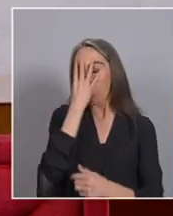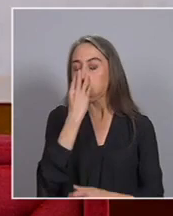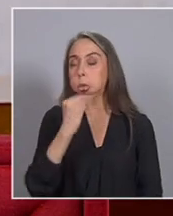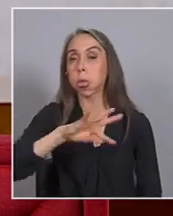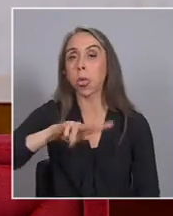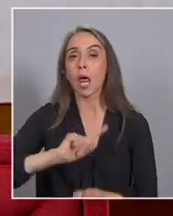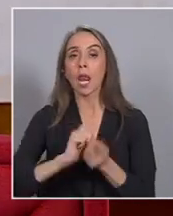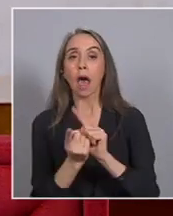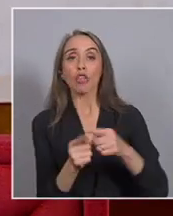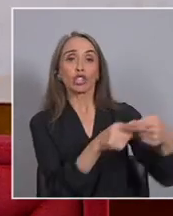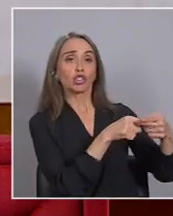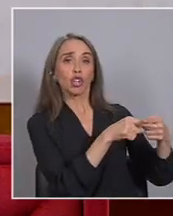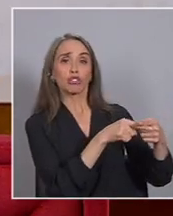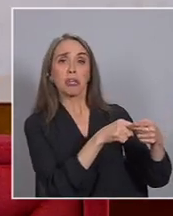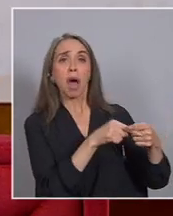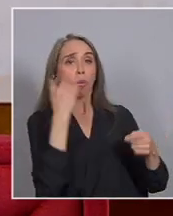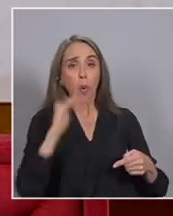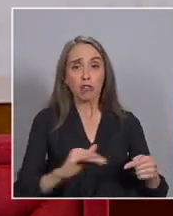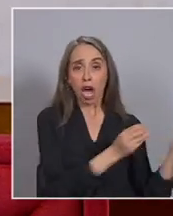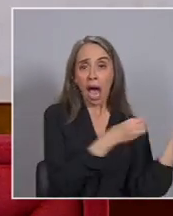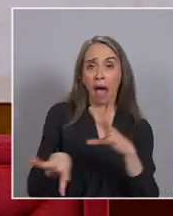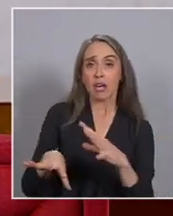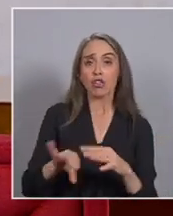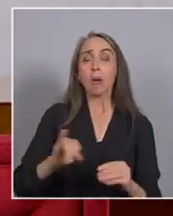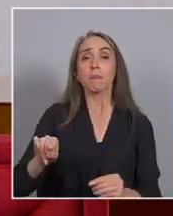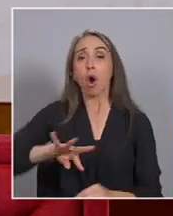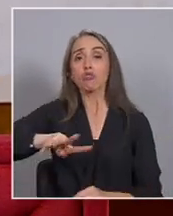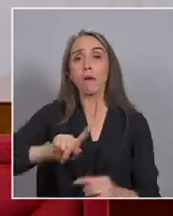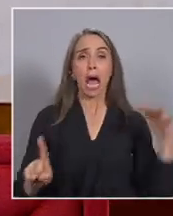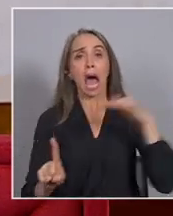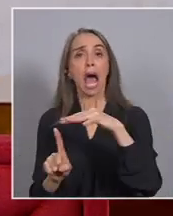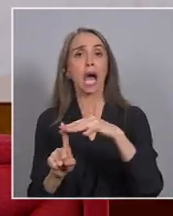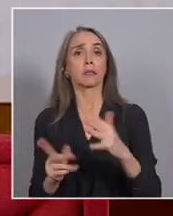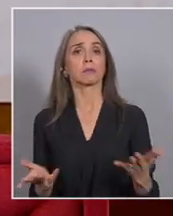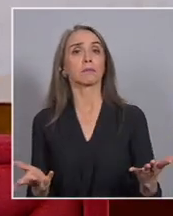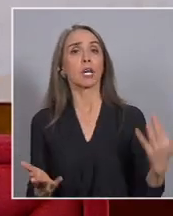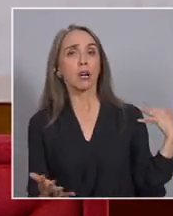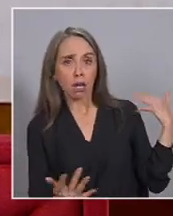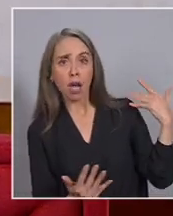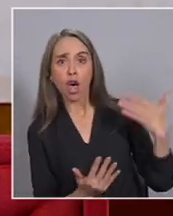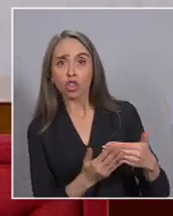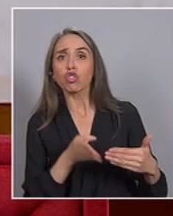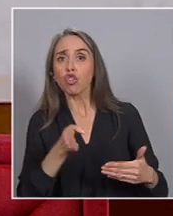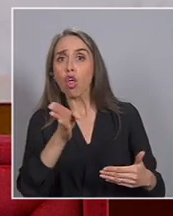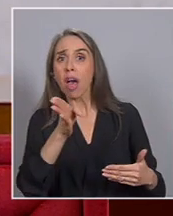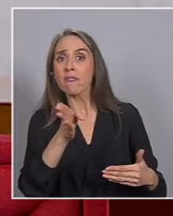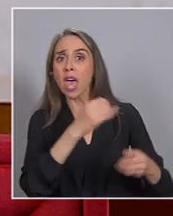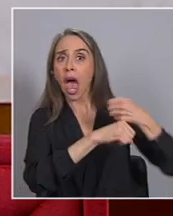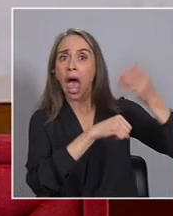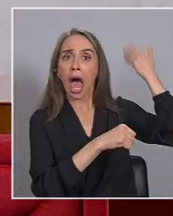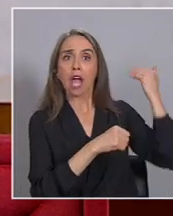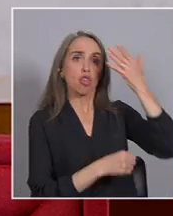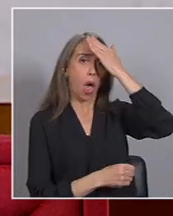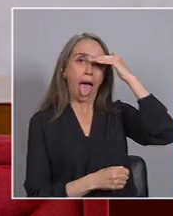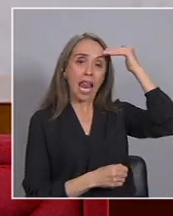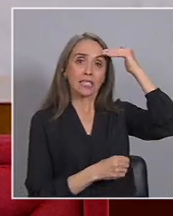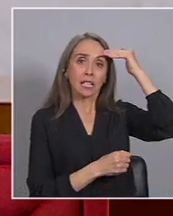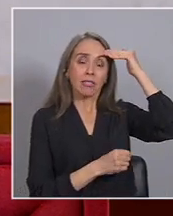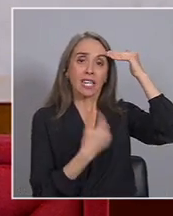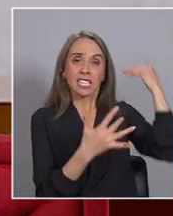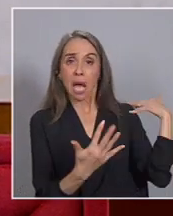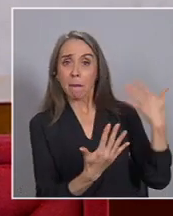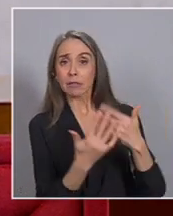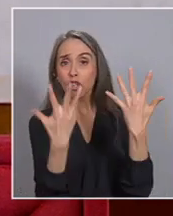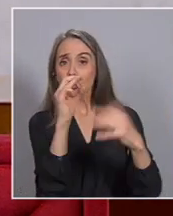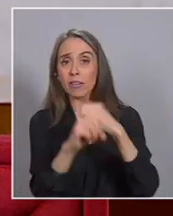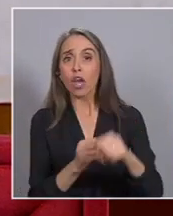misma sociedad que los abandonaba después los recriminaba. Ese problema sigue siendo hoy día, 90 años